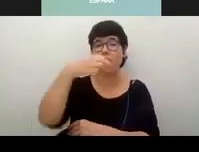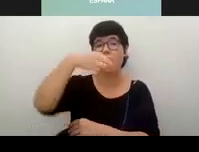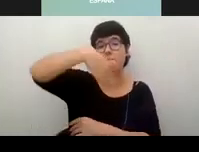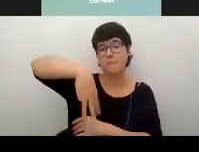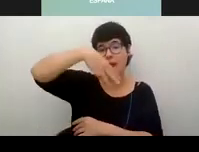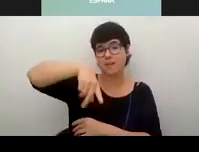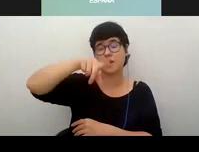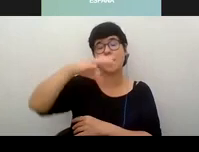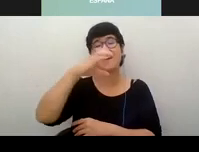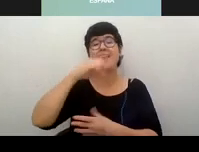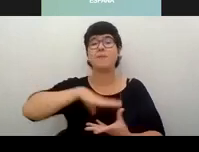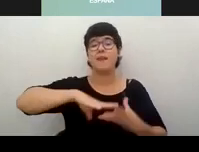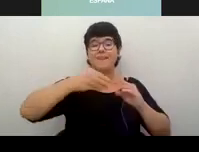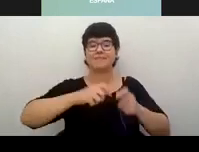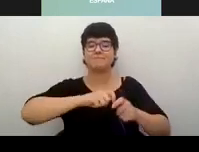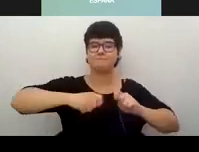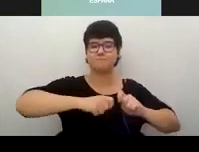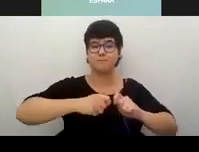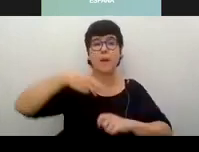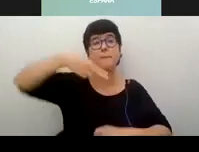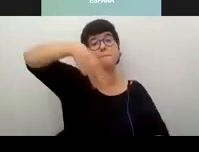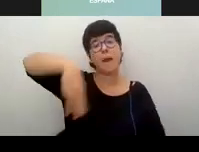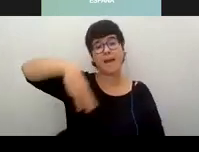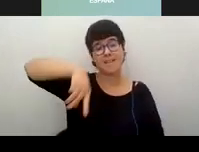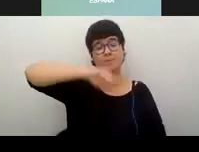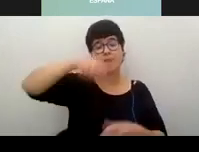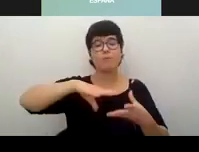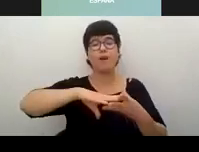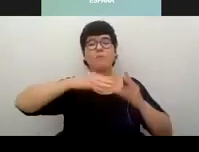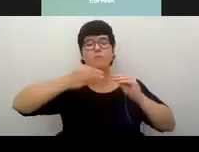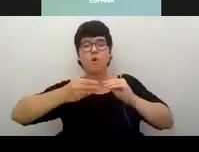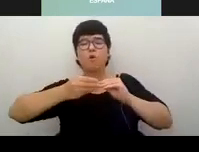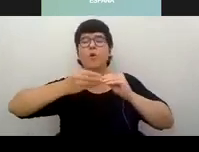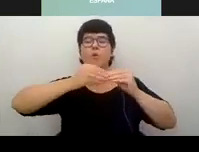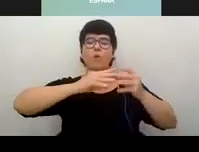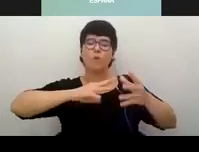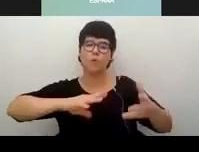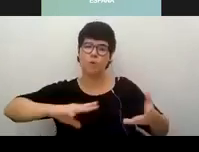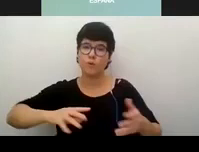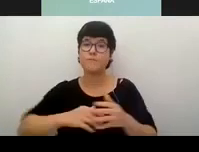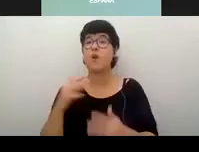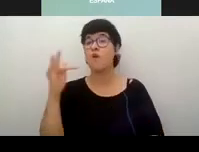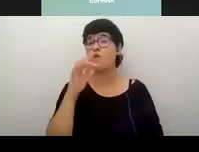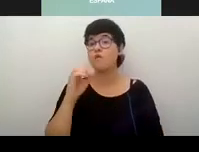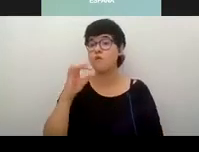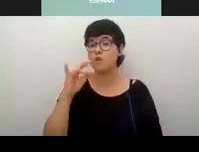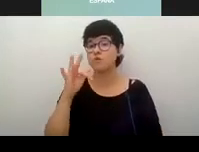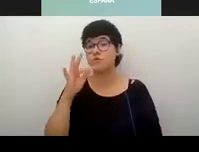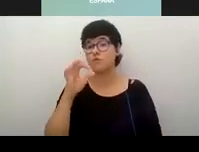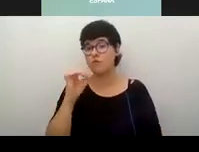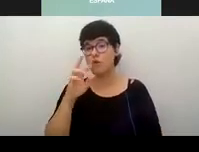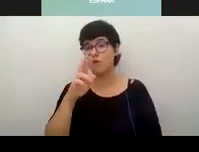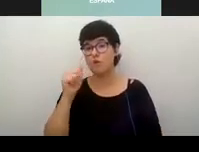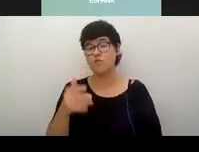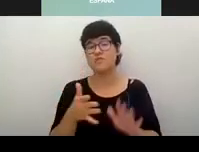esencial en la posterior relajación del músculo, fósforo es la fuente de energía, o